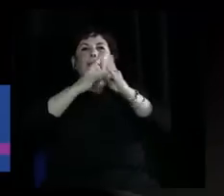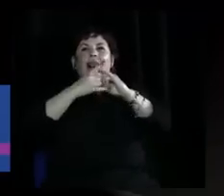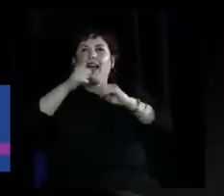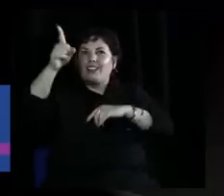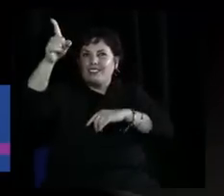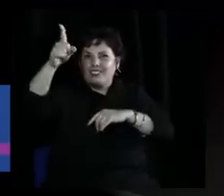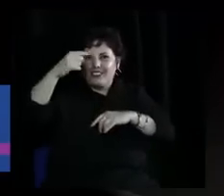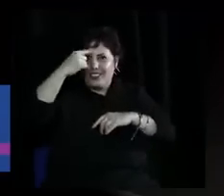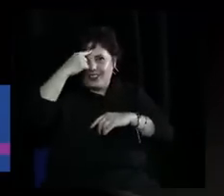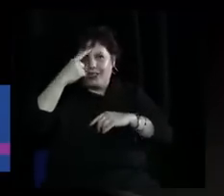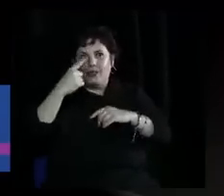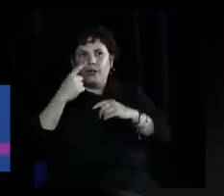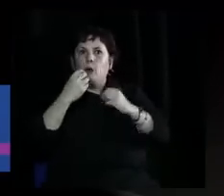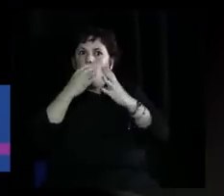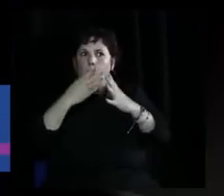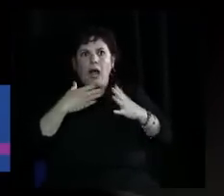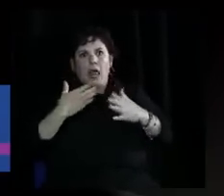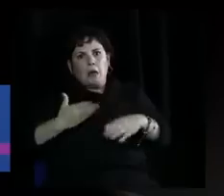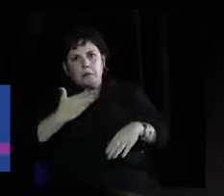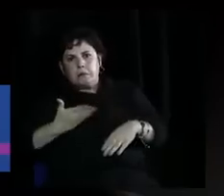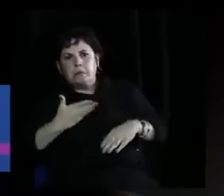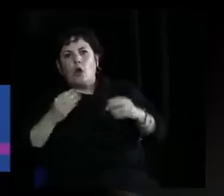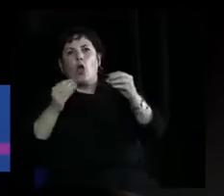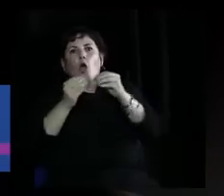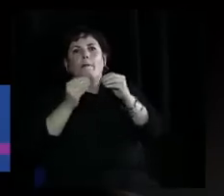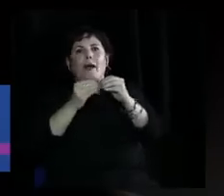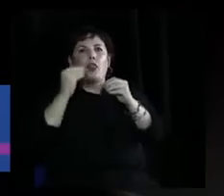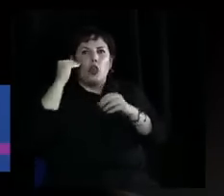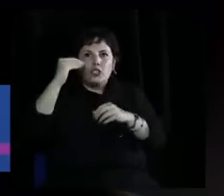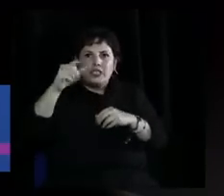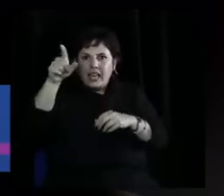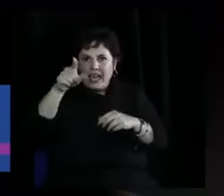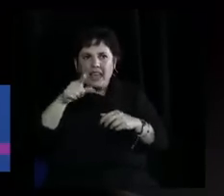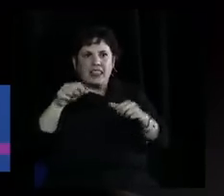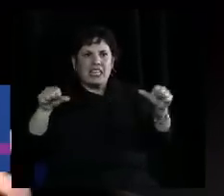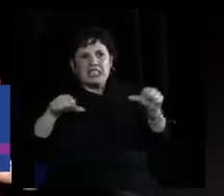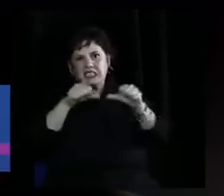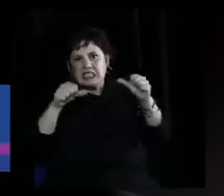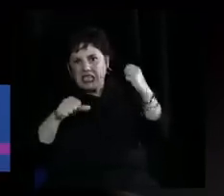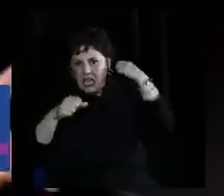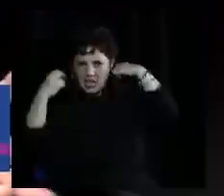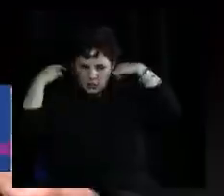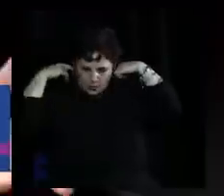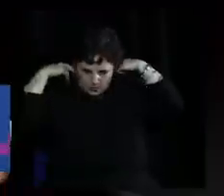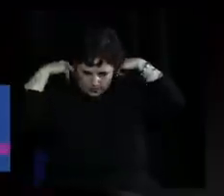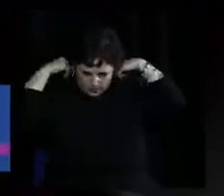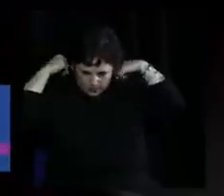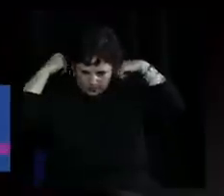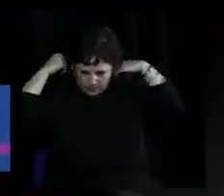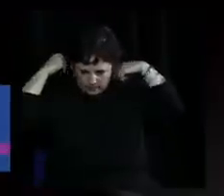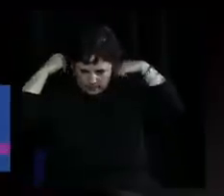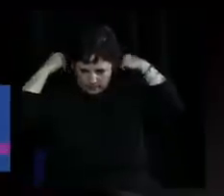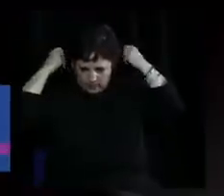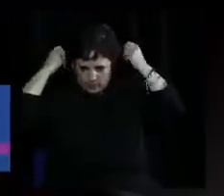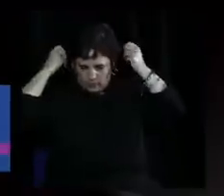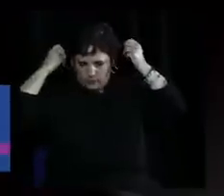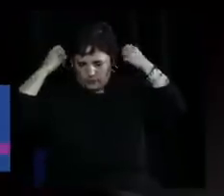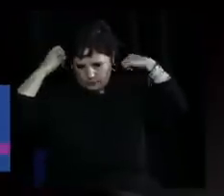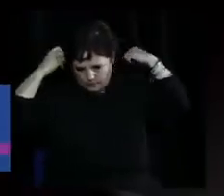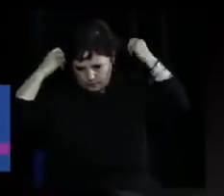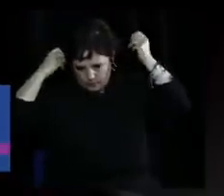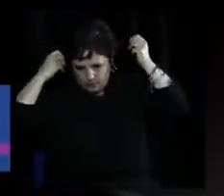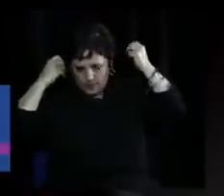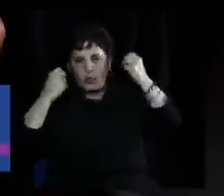carpa, una muy buena movilización con el compañero de los entes también, y se hicieron. en un año complicado. Este